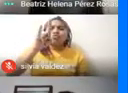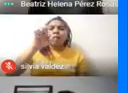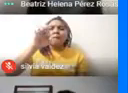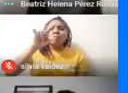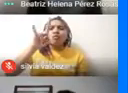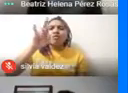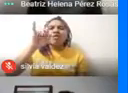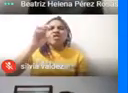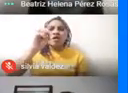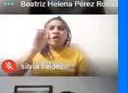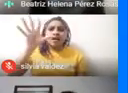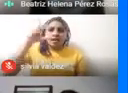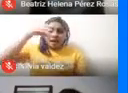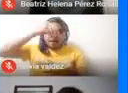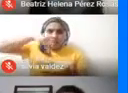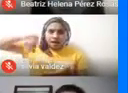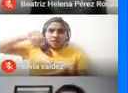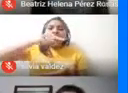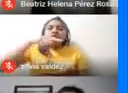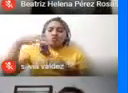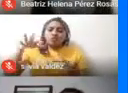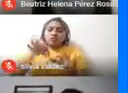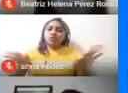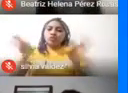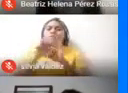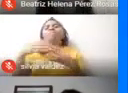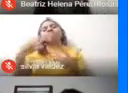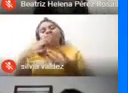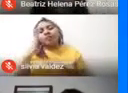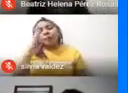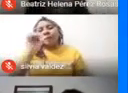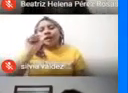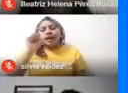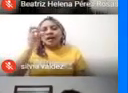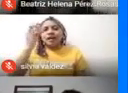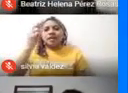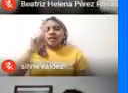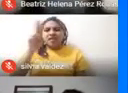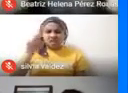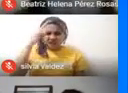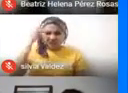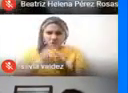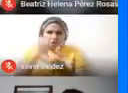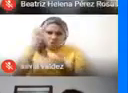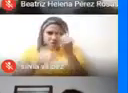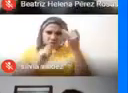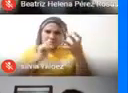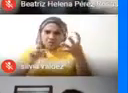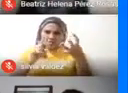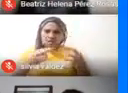hacen valores. Vale, Beatriz, yo creo que alcanzamos la última pregunta. Te